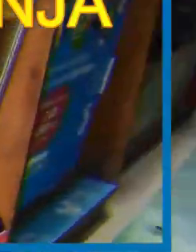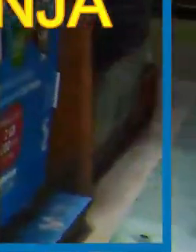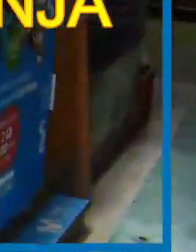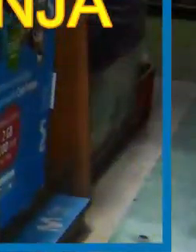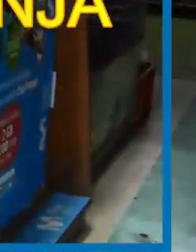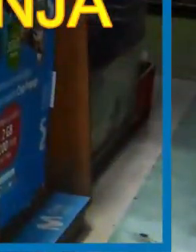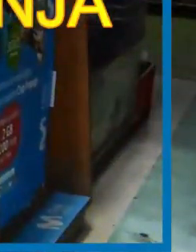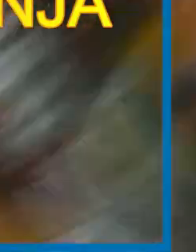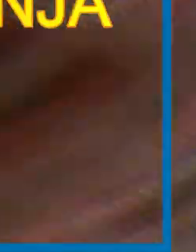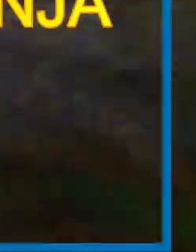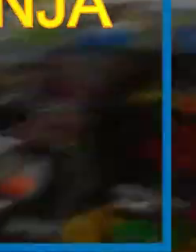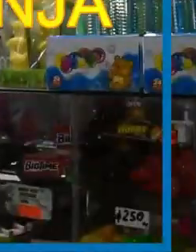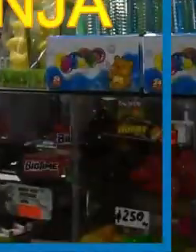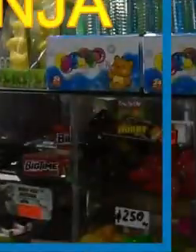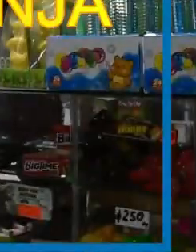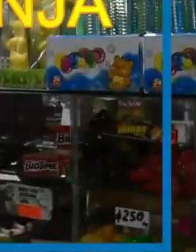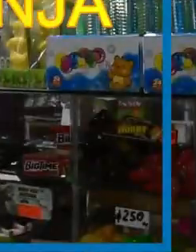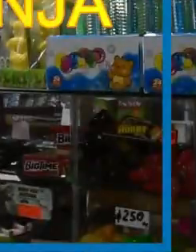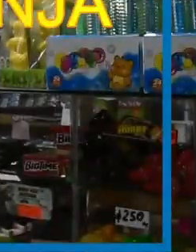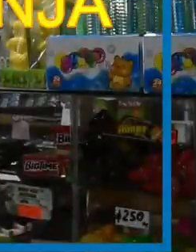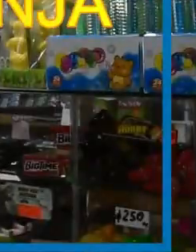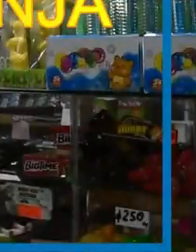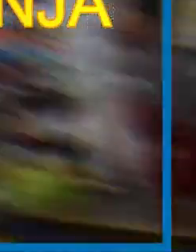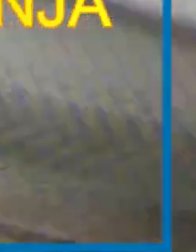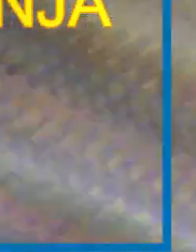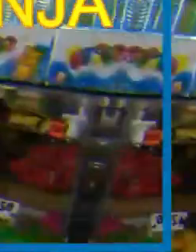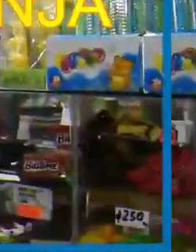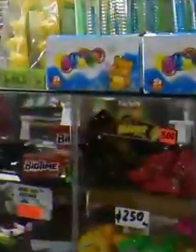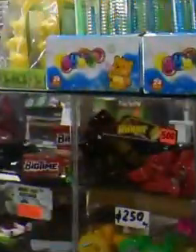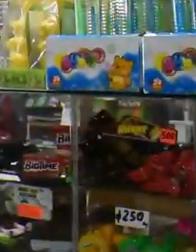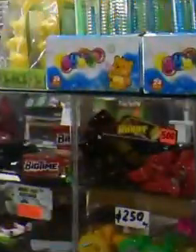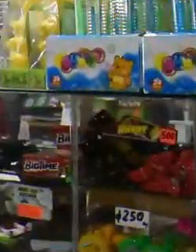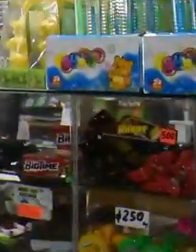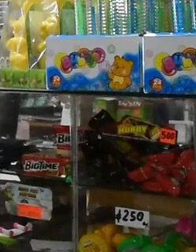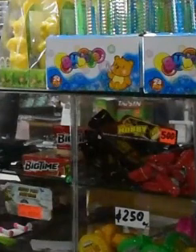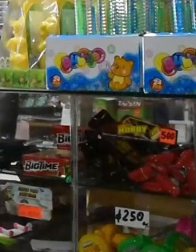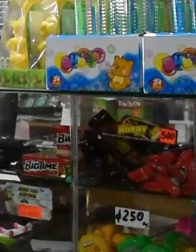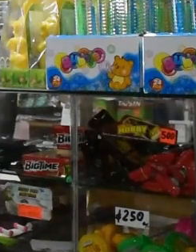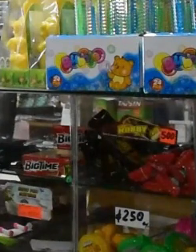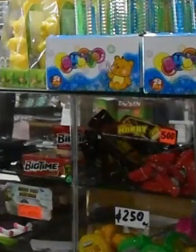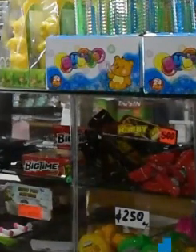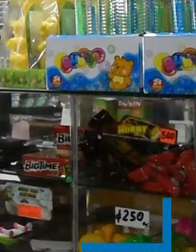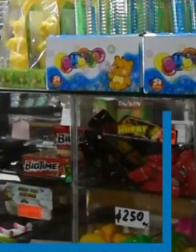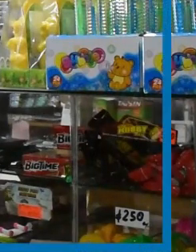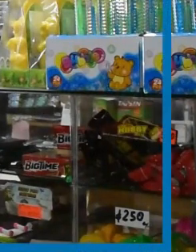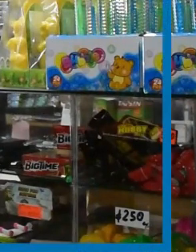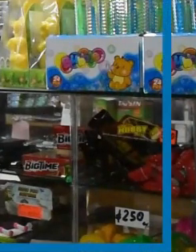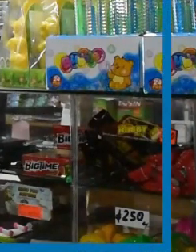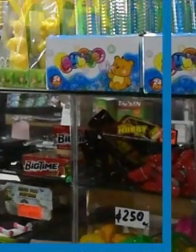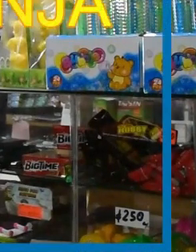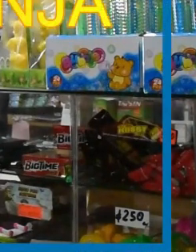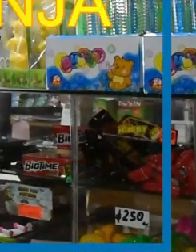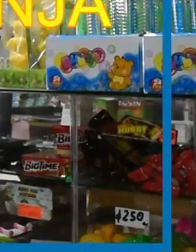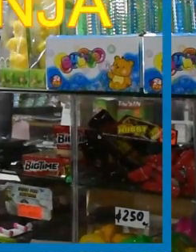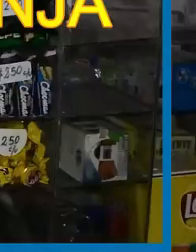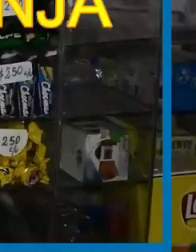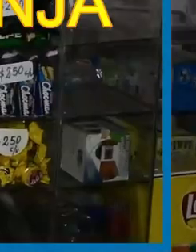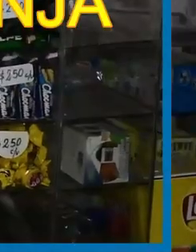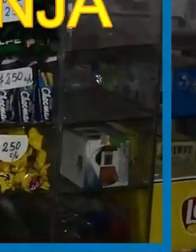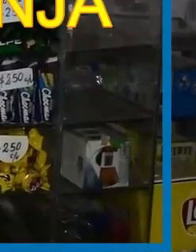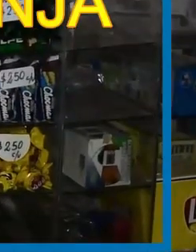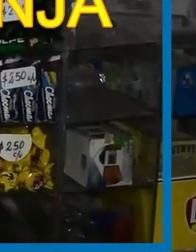Comercial La Naranja, 62 años al servicio de la comuna de Fresia. San Carlos 525, frente a la Plaza